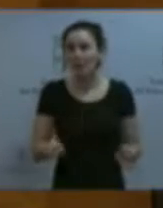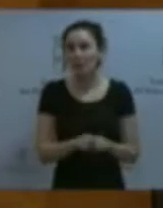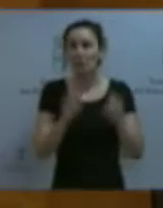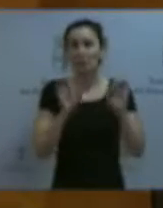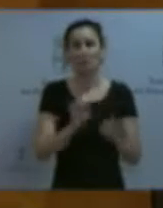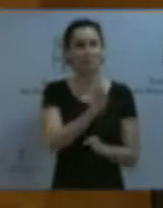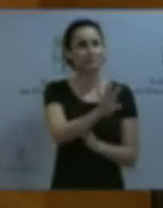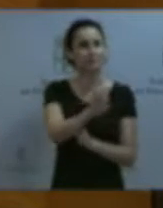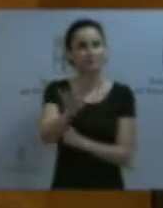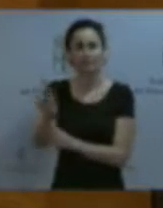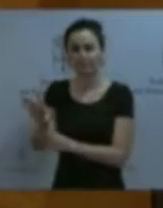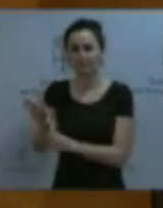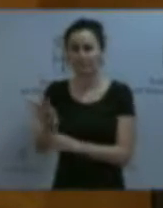circular